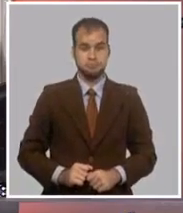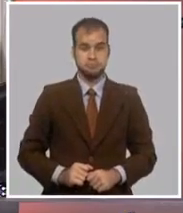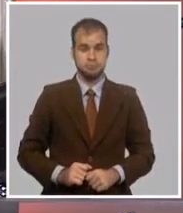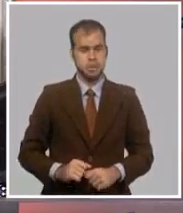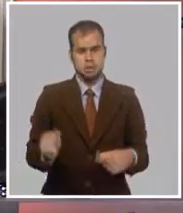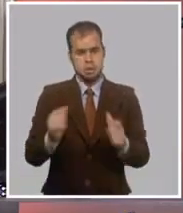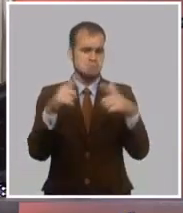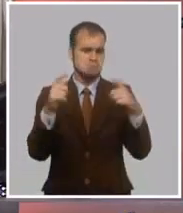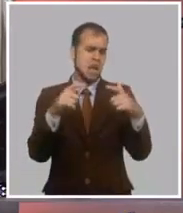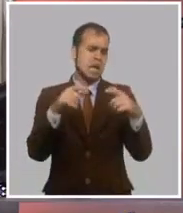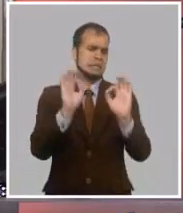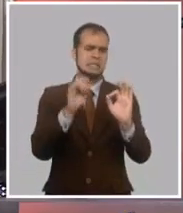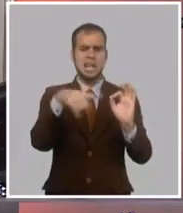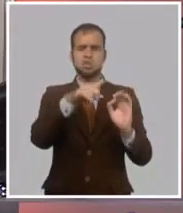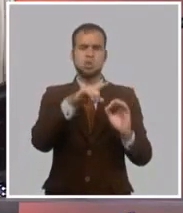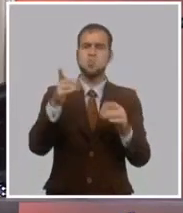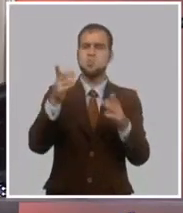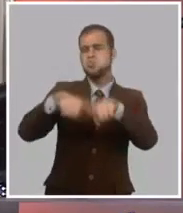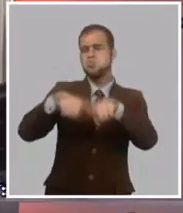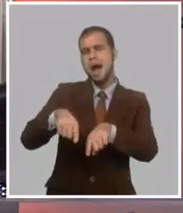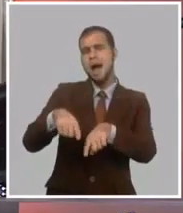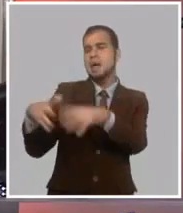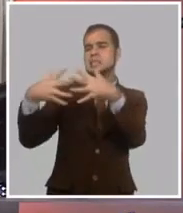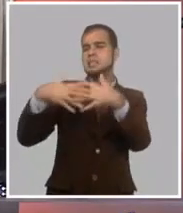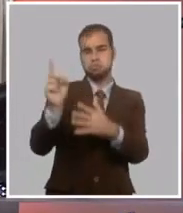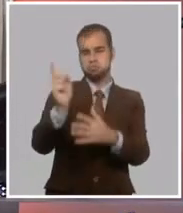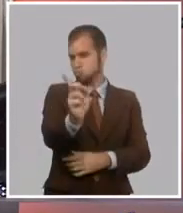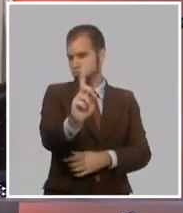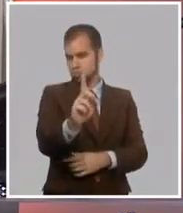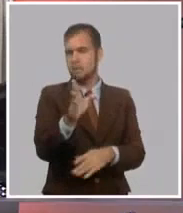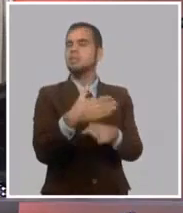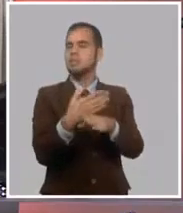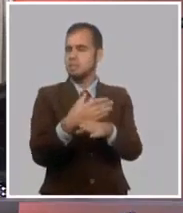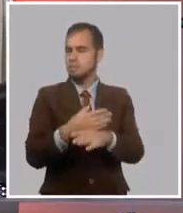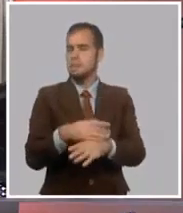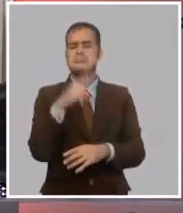la mayoría de los casos, quiero decir. Se trata para Martí de que